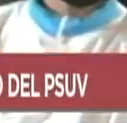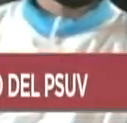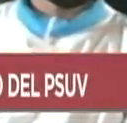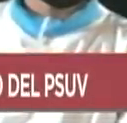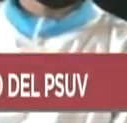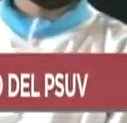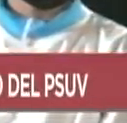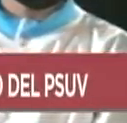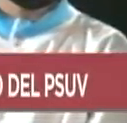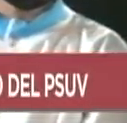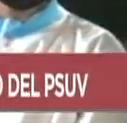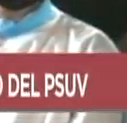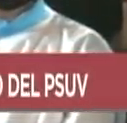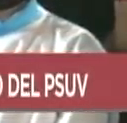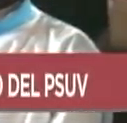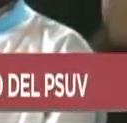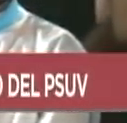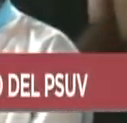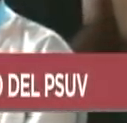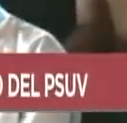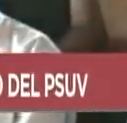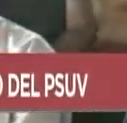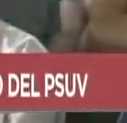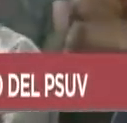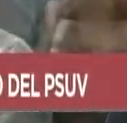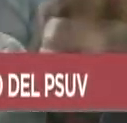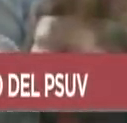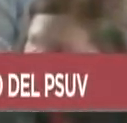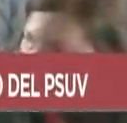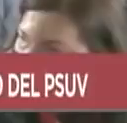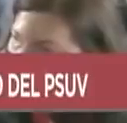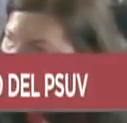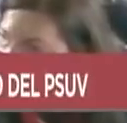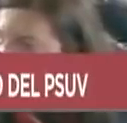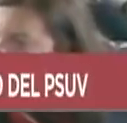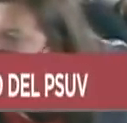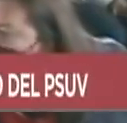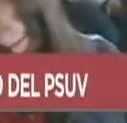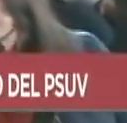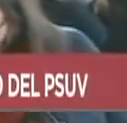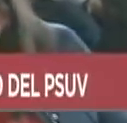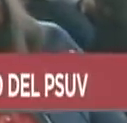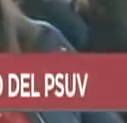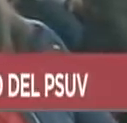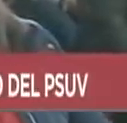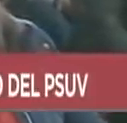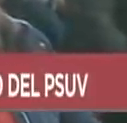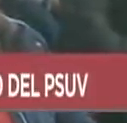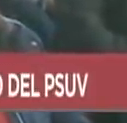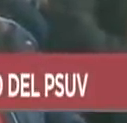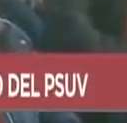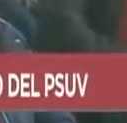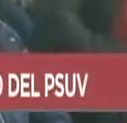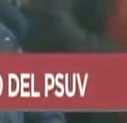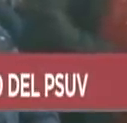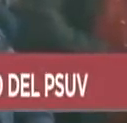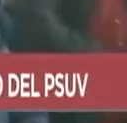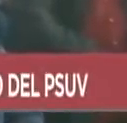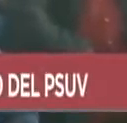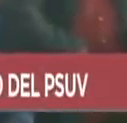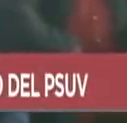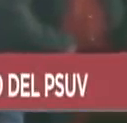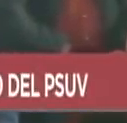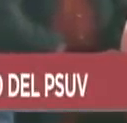de manera extraordinaria hoy 5 de marzo del año 2021. Mi saludo a toda